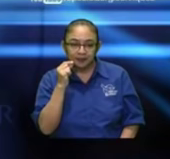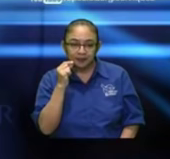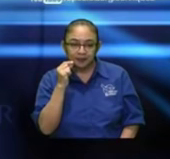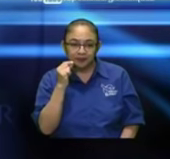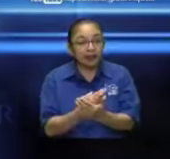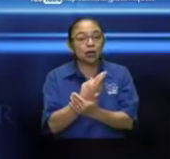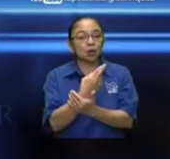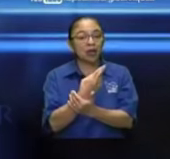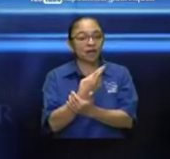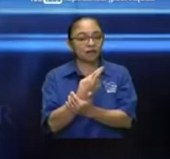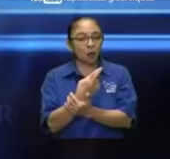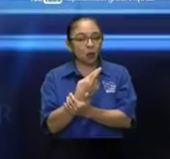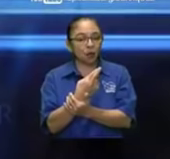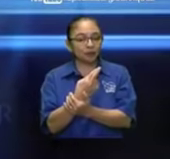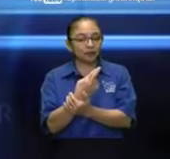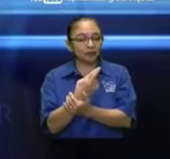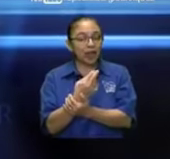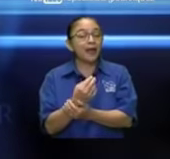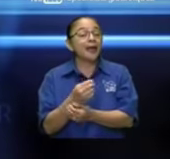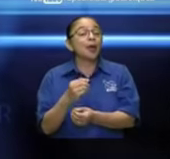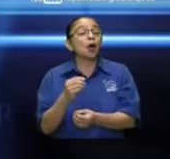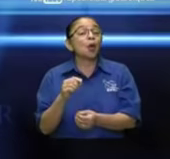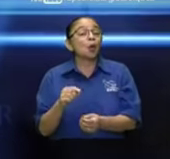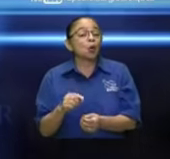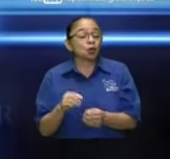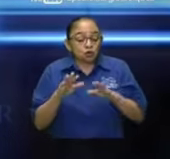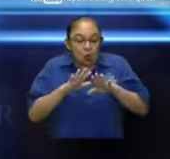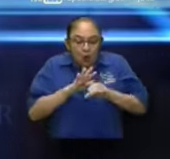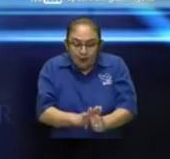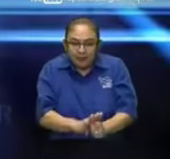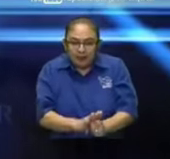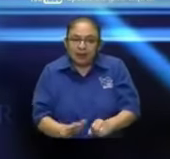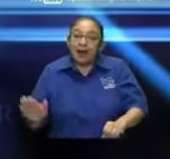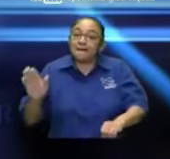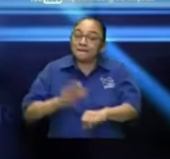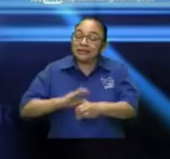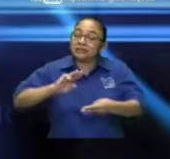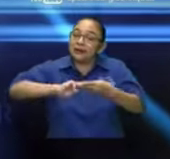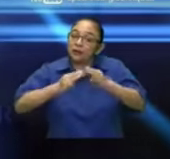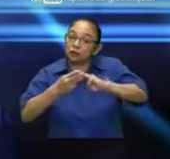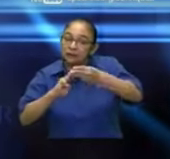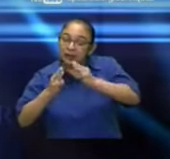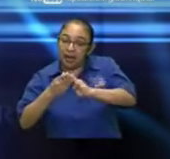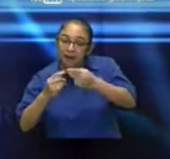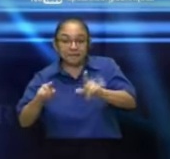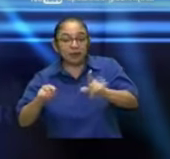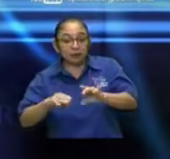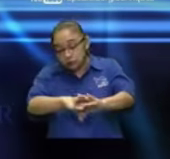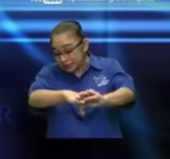veámoslo así. Mientras más los oprimían, más se multiplicaban. Pero